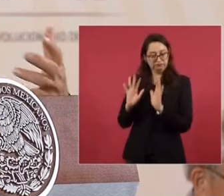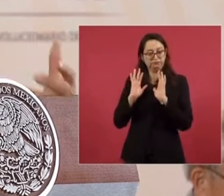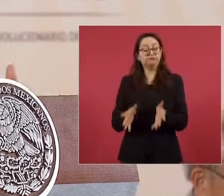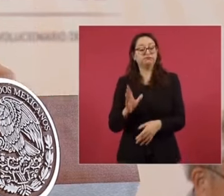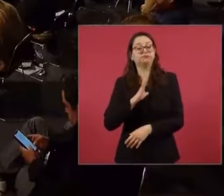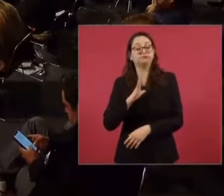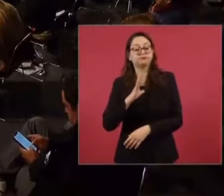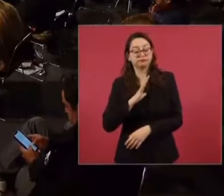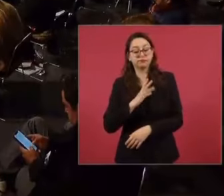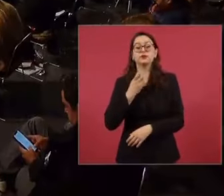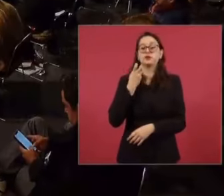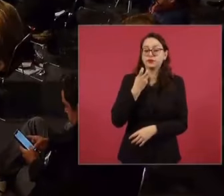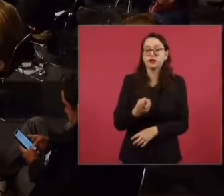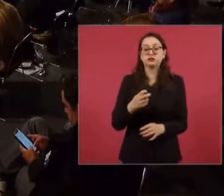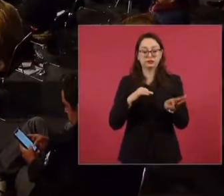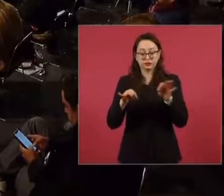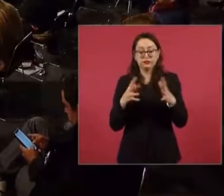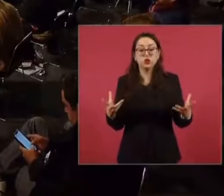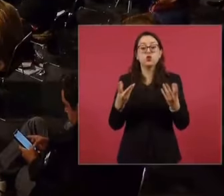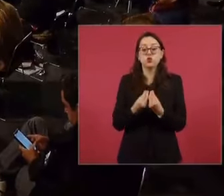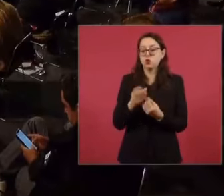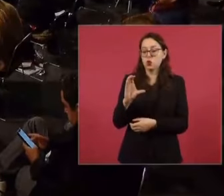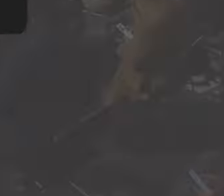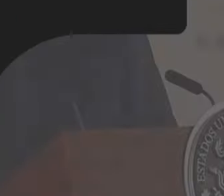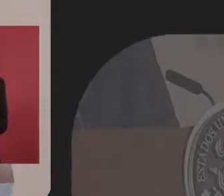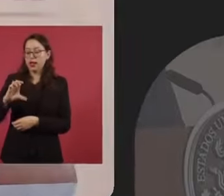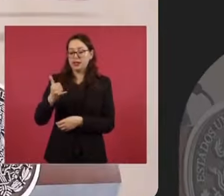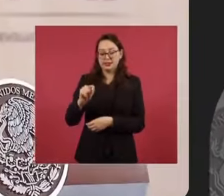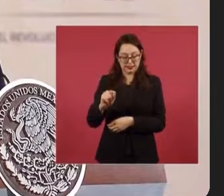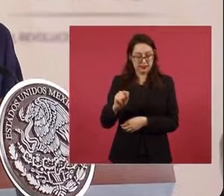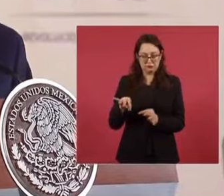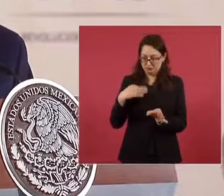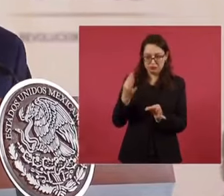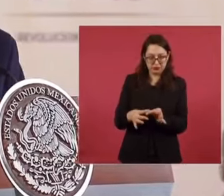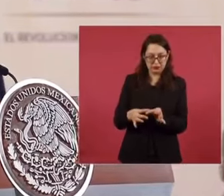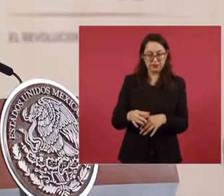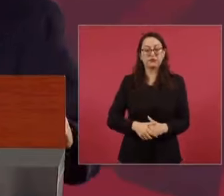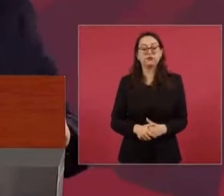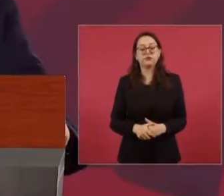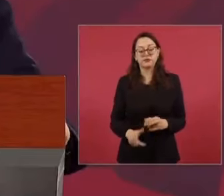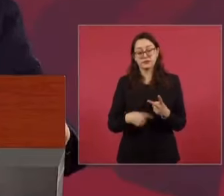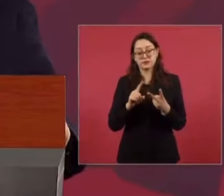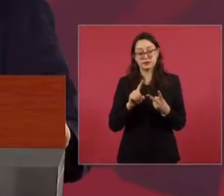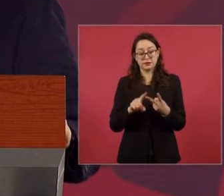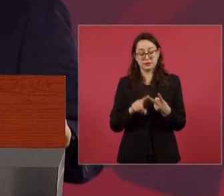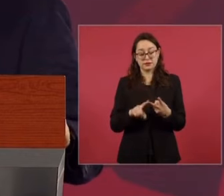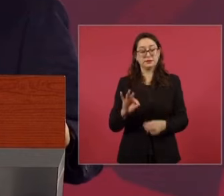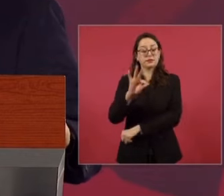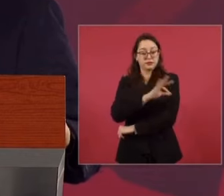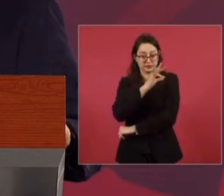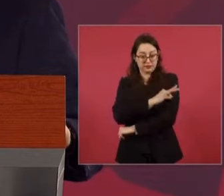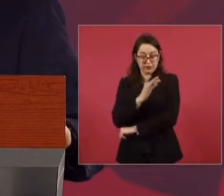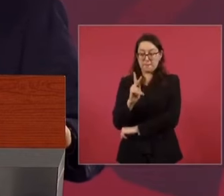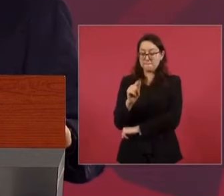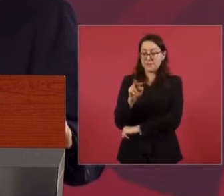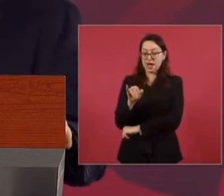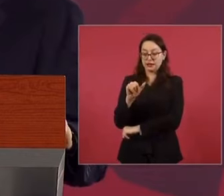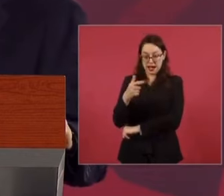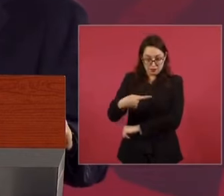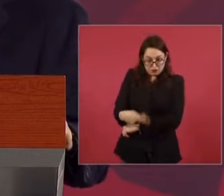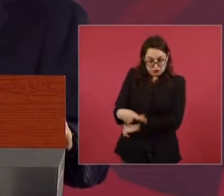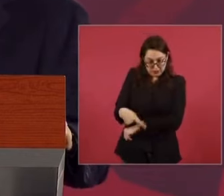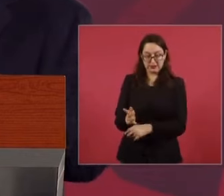y eso es un trabajo coordinado por CONACYT. Ya se tiene lo de la vacuna